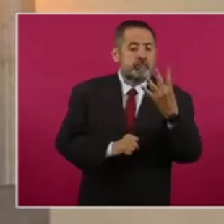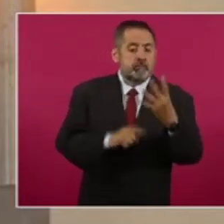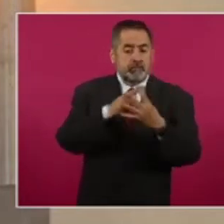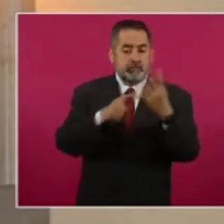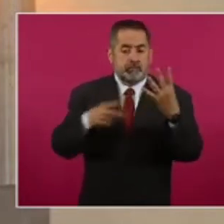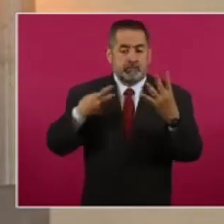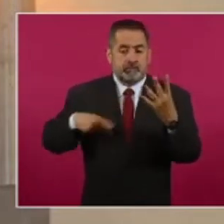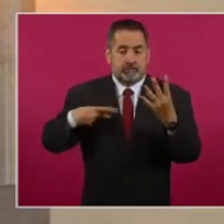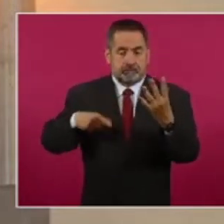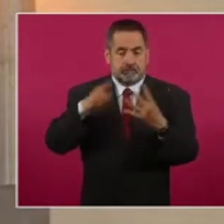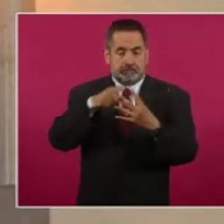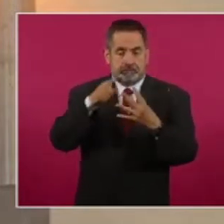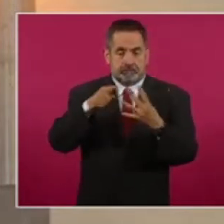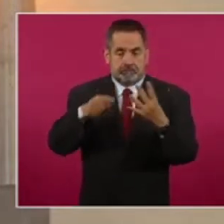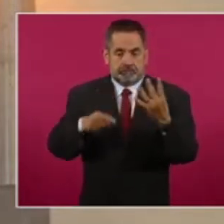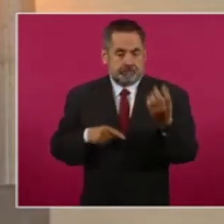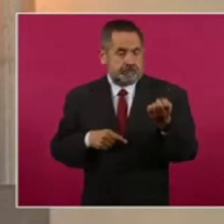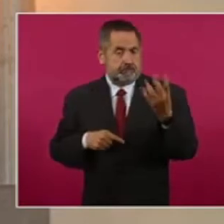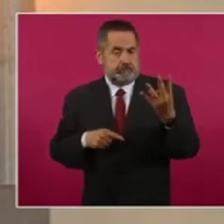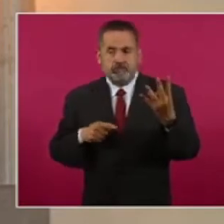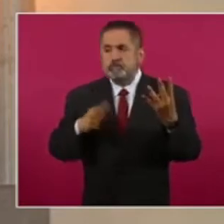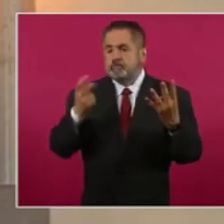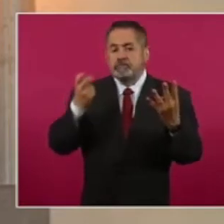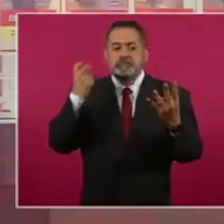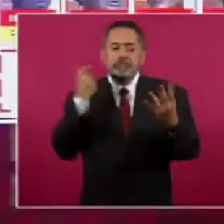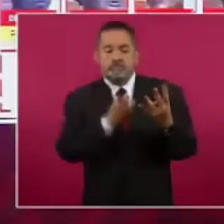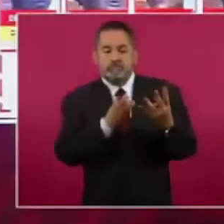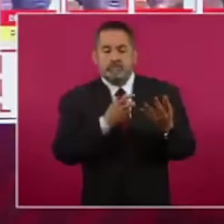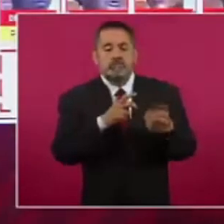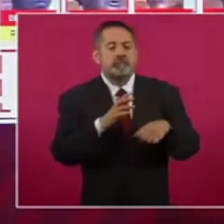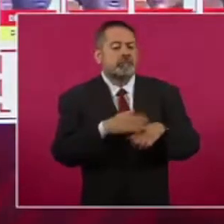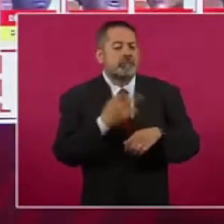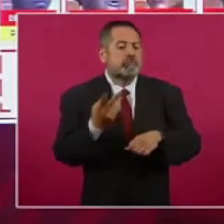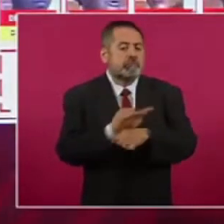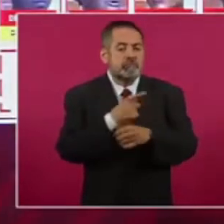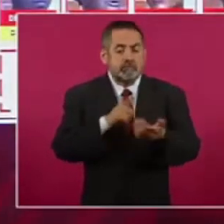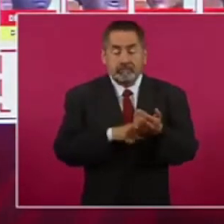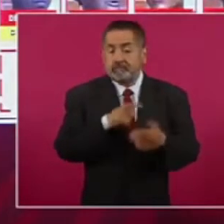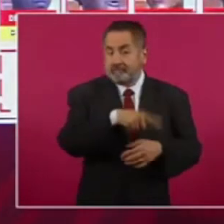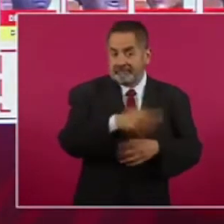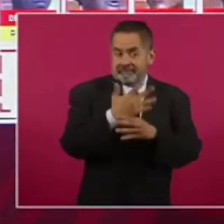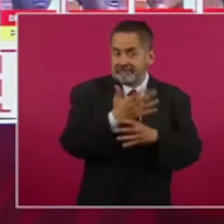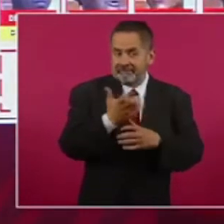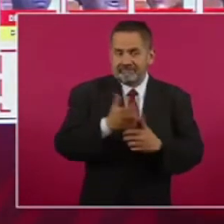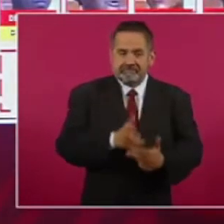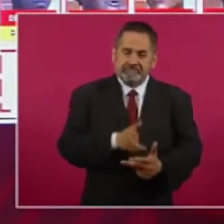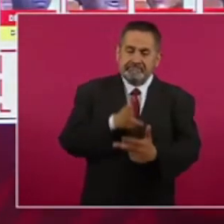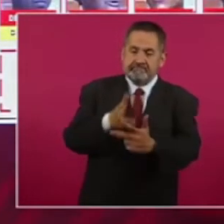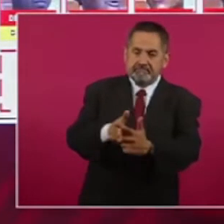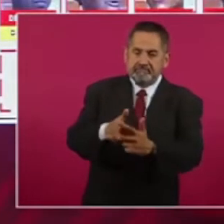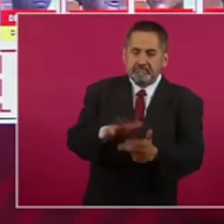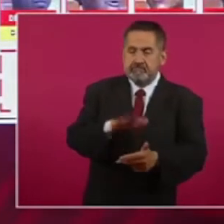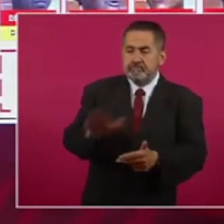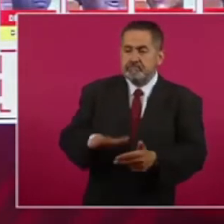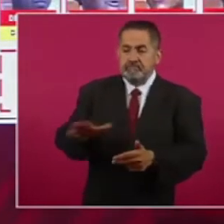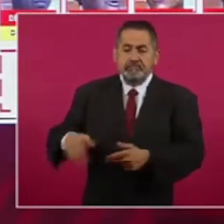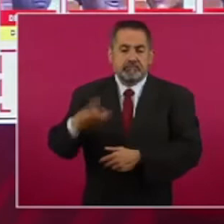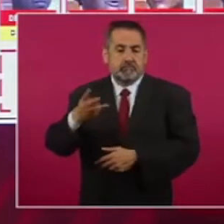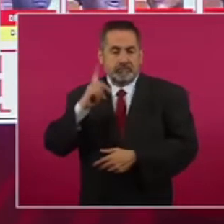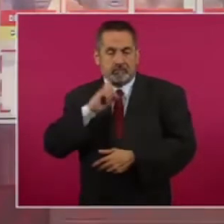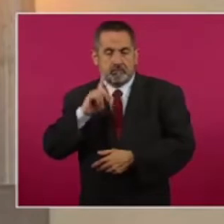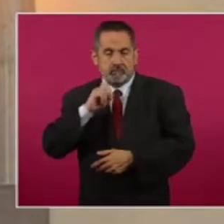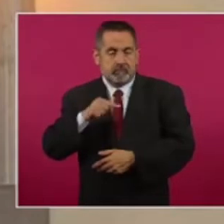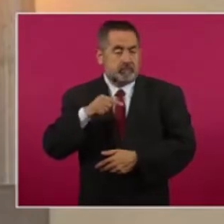personas que se les acusa de haber ocasionado el homicidio de tres personas de sexo femenino. Esto